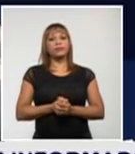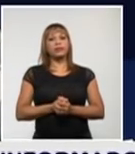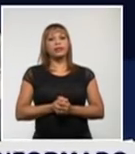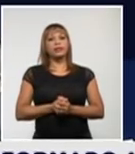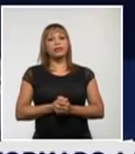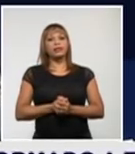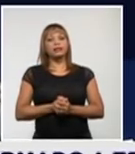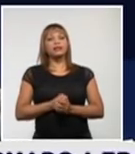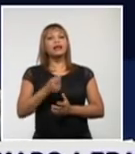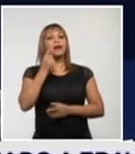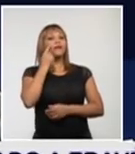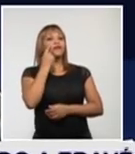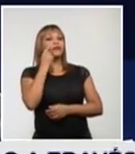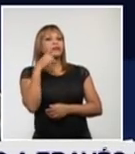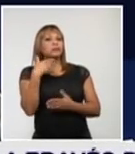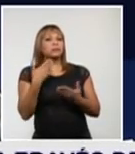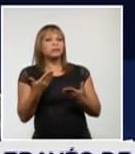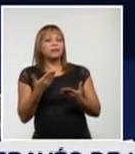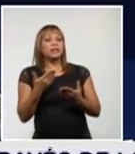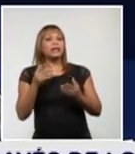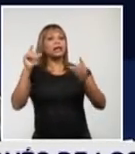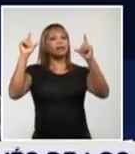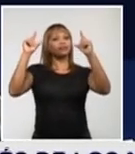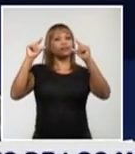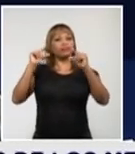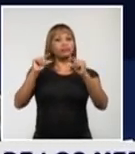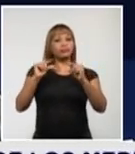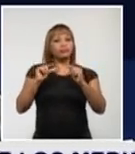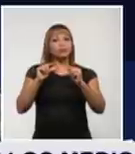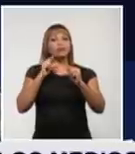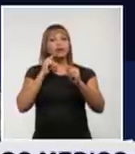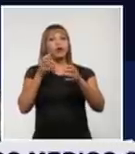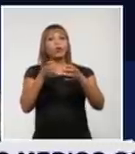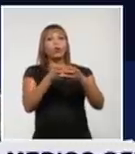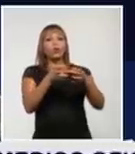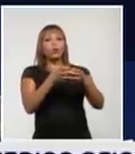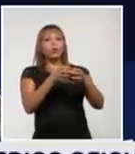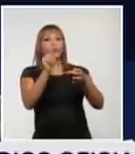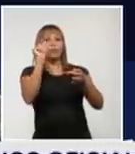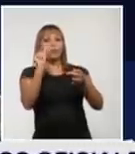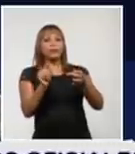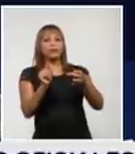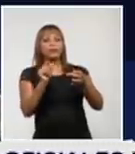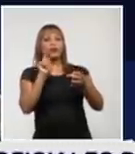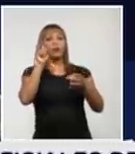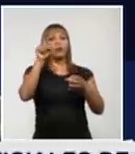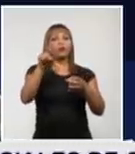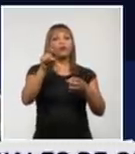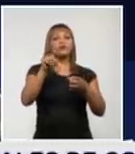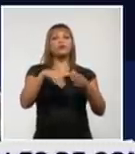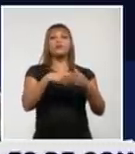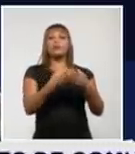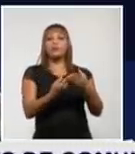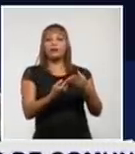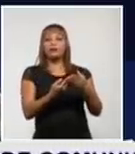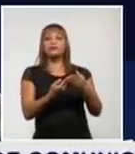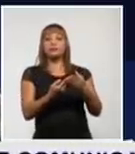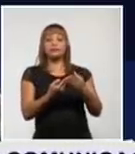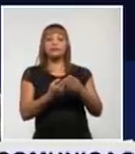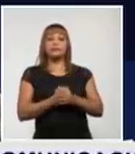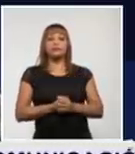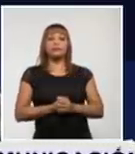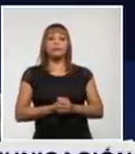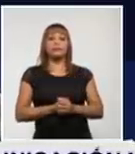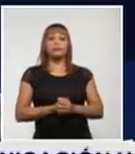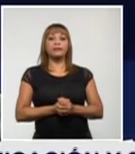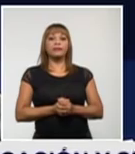estamos viendo que se han ido diagnosticando un grupo de casos en los últimos días, en las